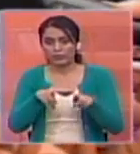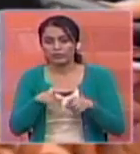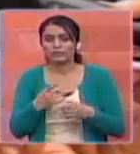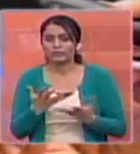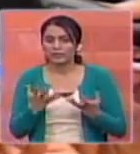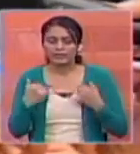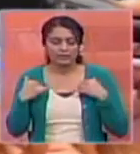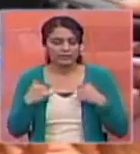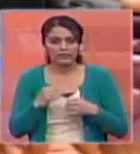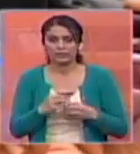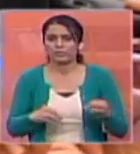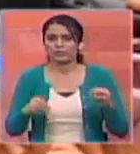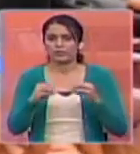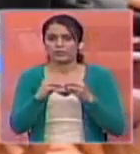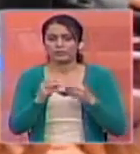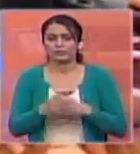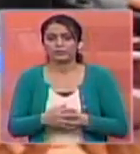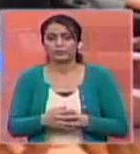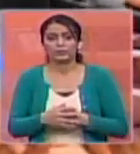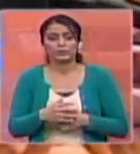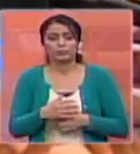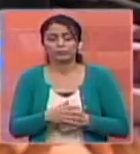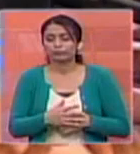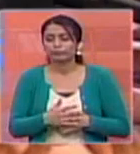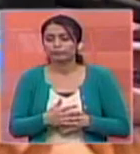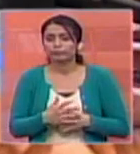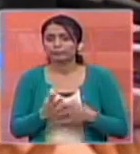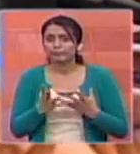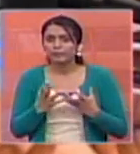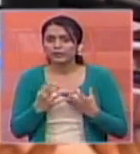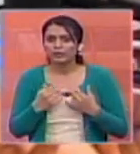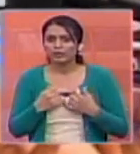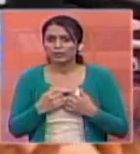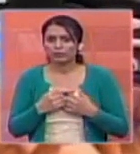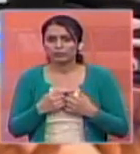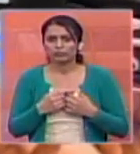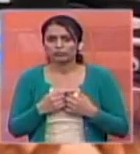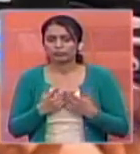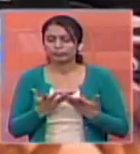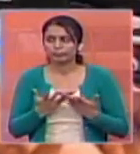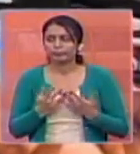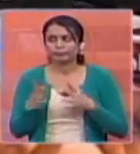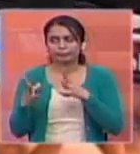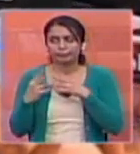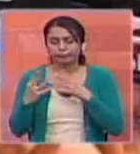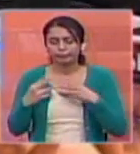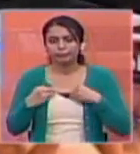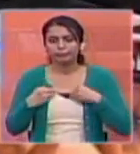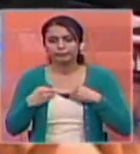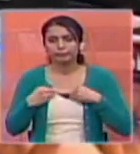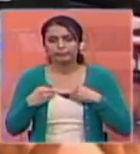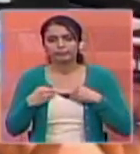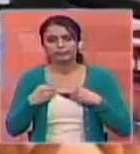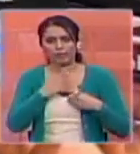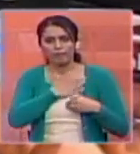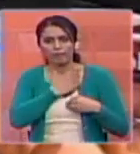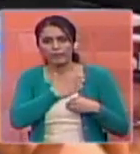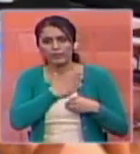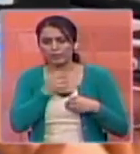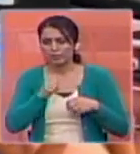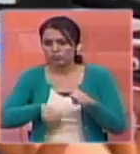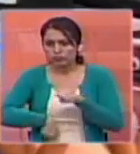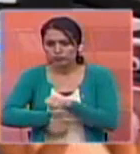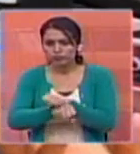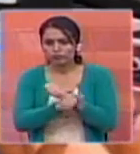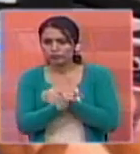de aprender más, espero seguir retribuyendo con toda la confianza que él me brinda. Estar tranquilo